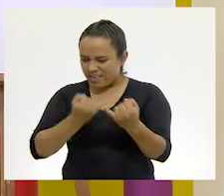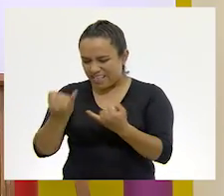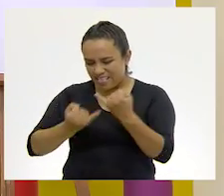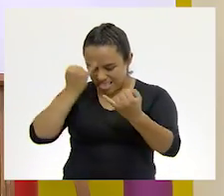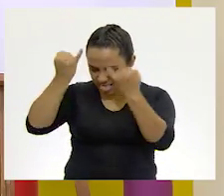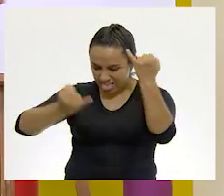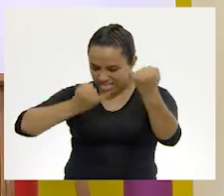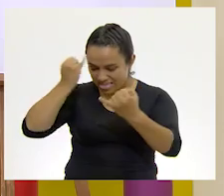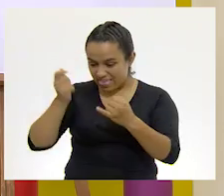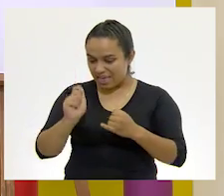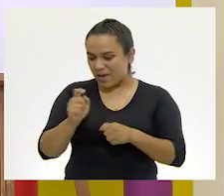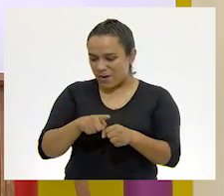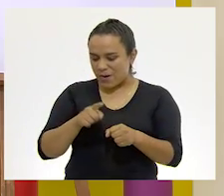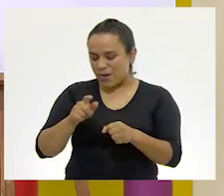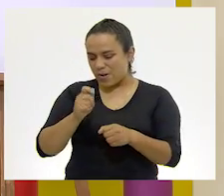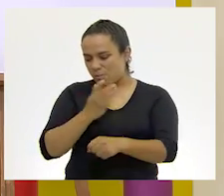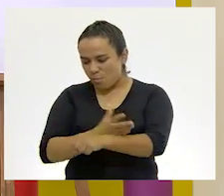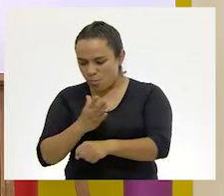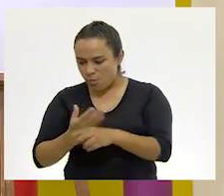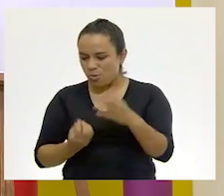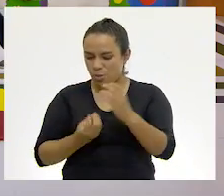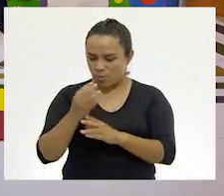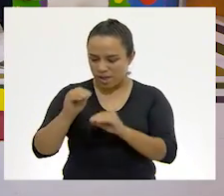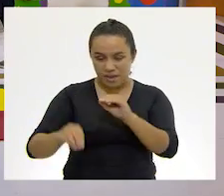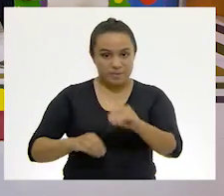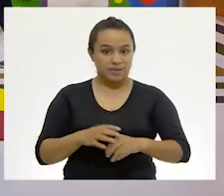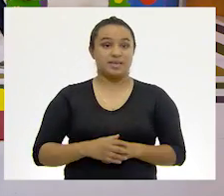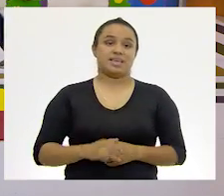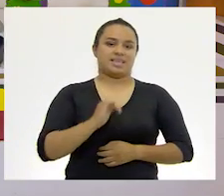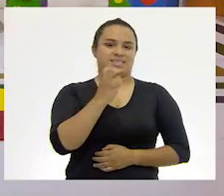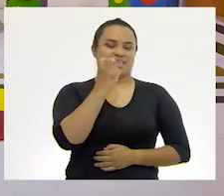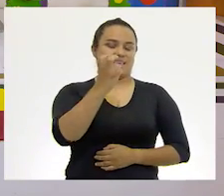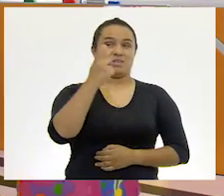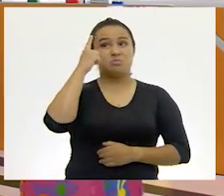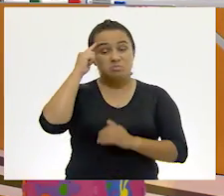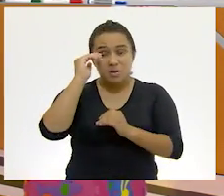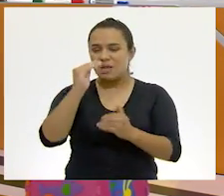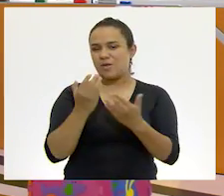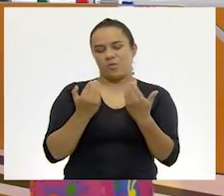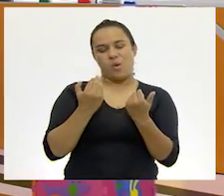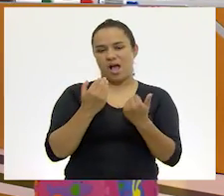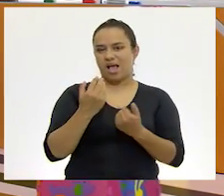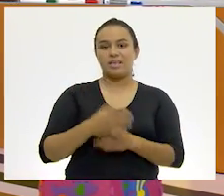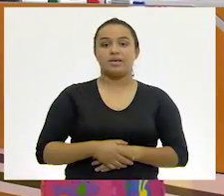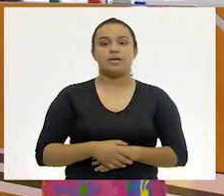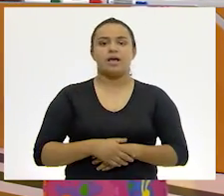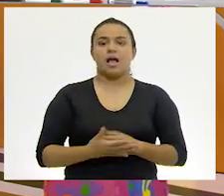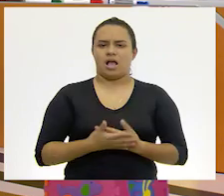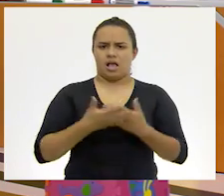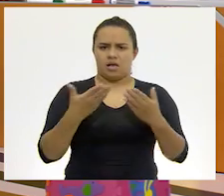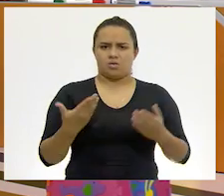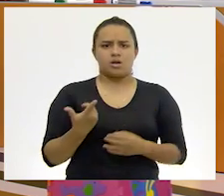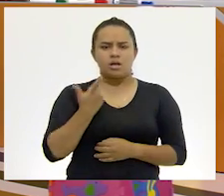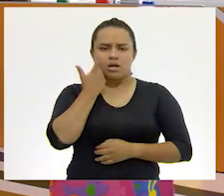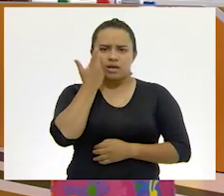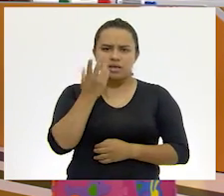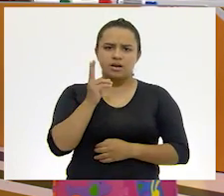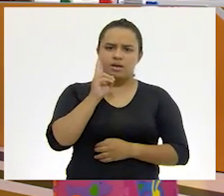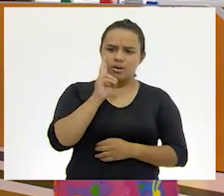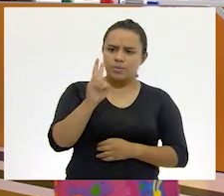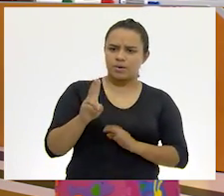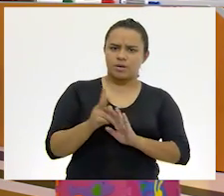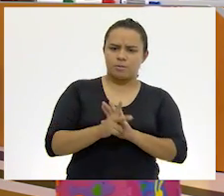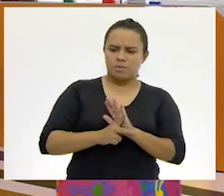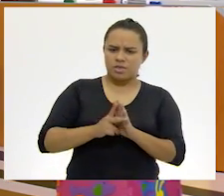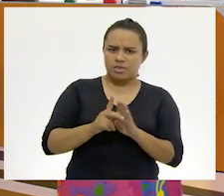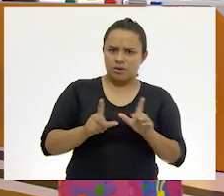Claro. La imaginación no tiene límites. Así es. Bueno, antes de pasar a lo siguiente, me gustaría que viéramos un pequeño